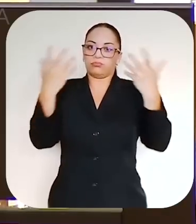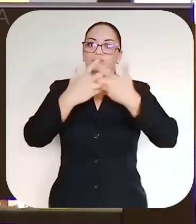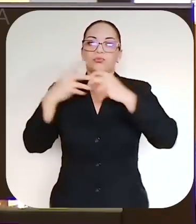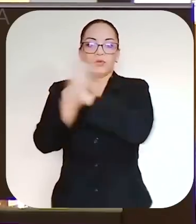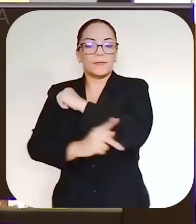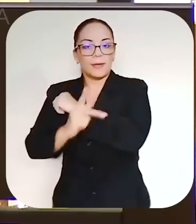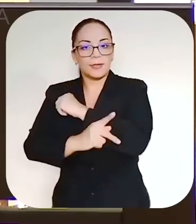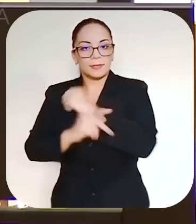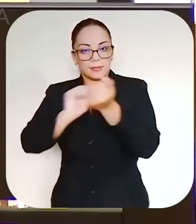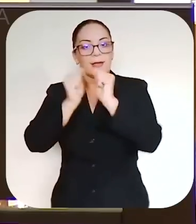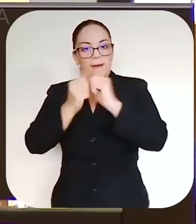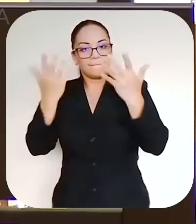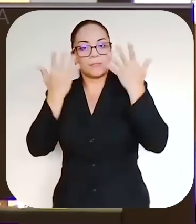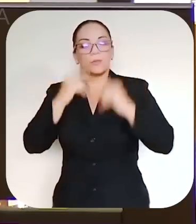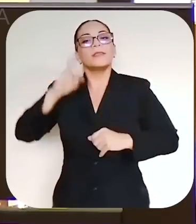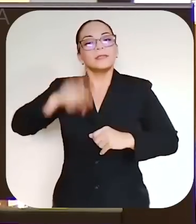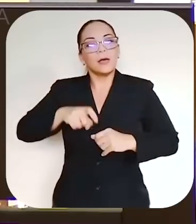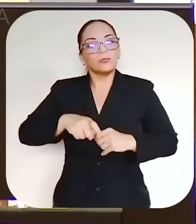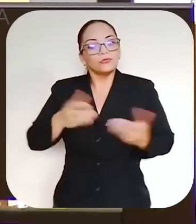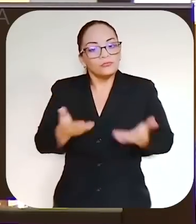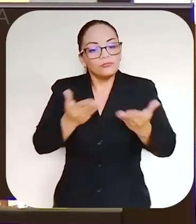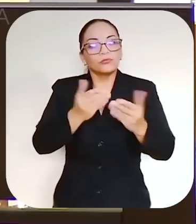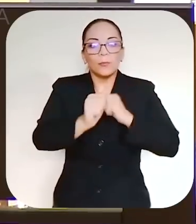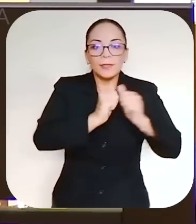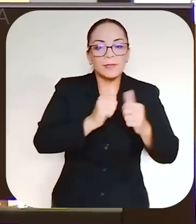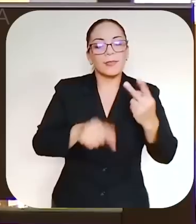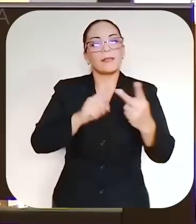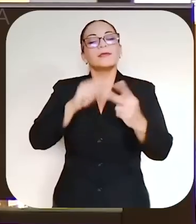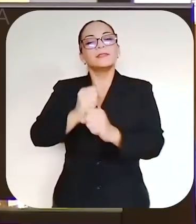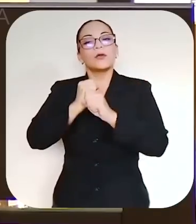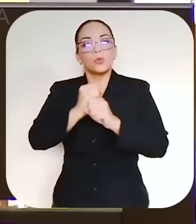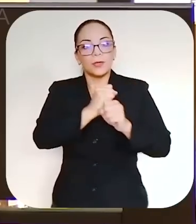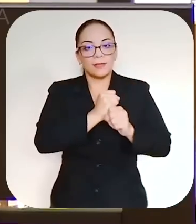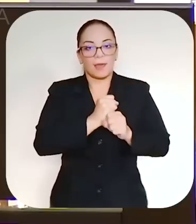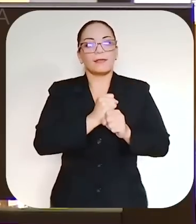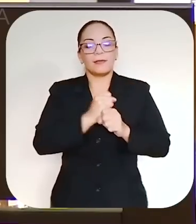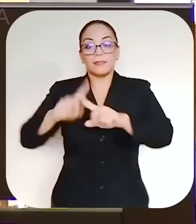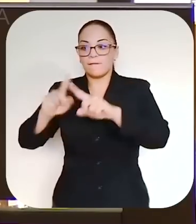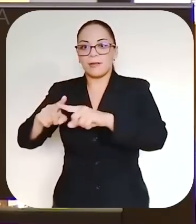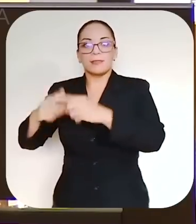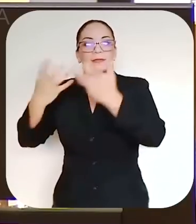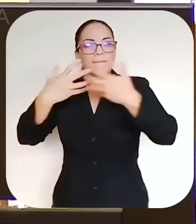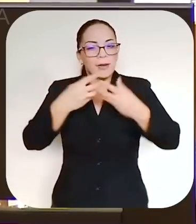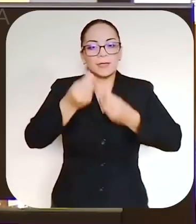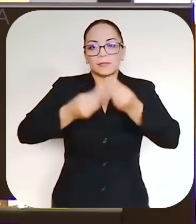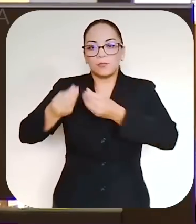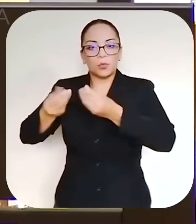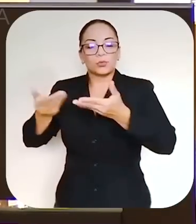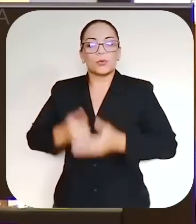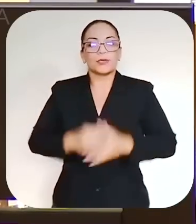mismo necesitamos fortalecer la competitividad y la seguridad en las cadenas de